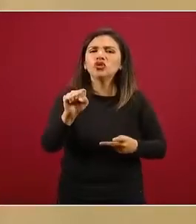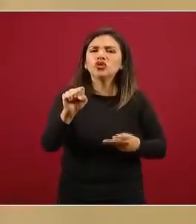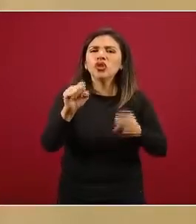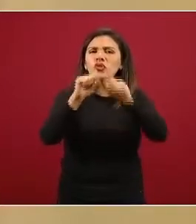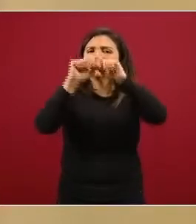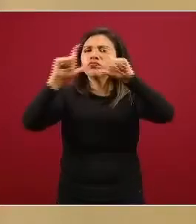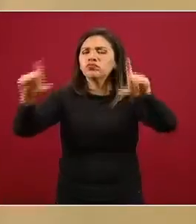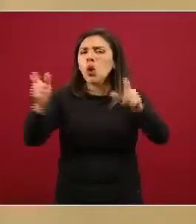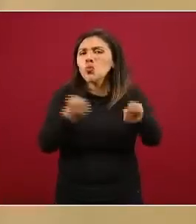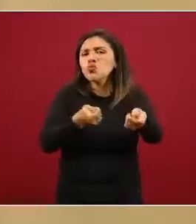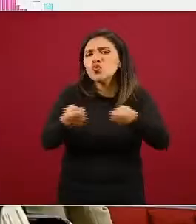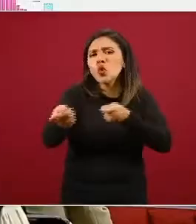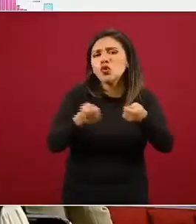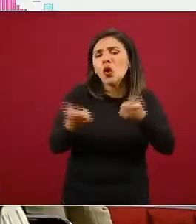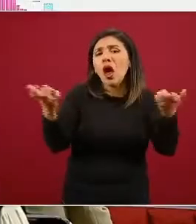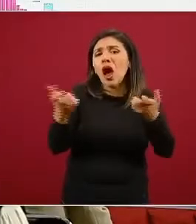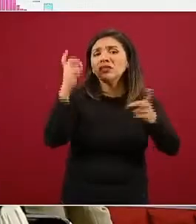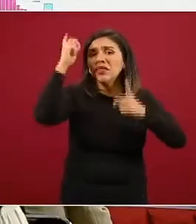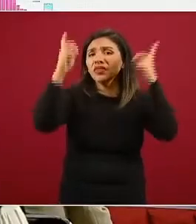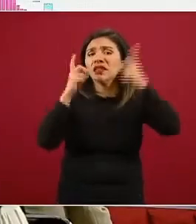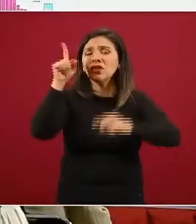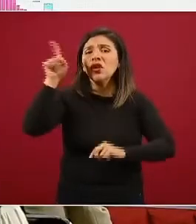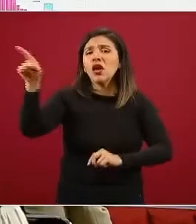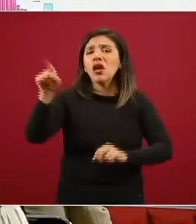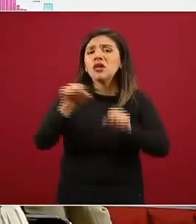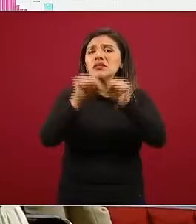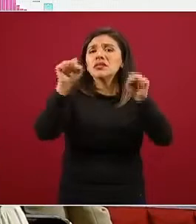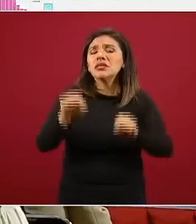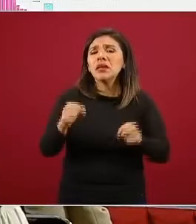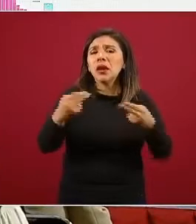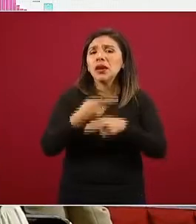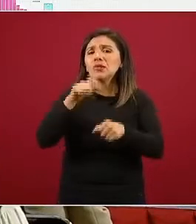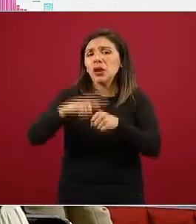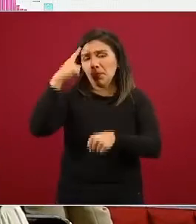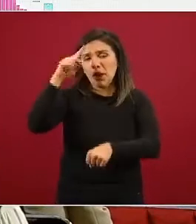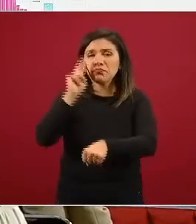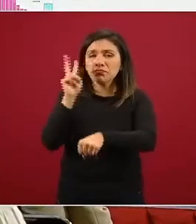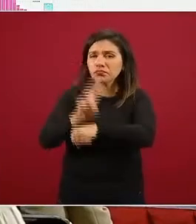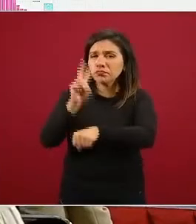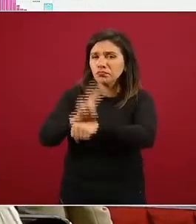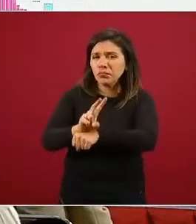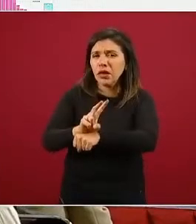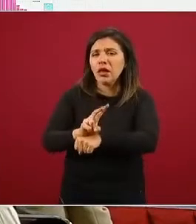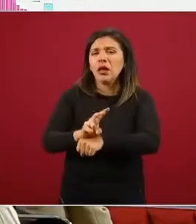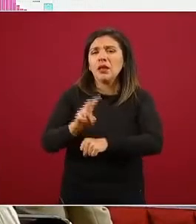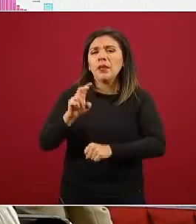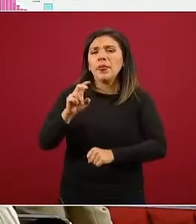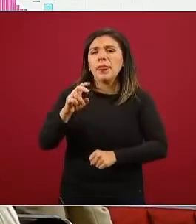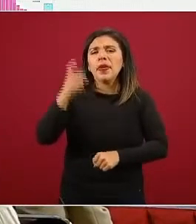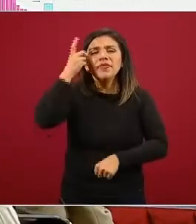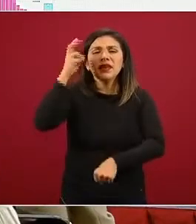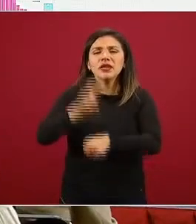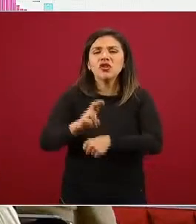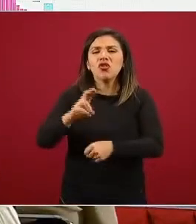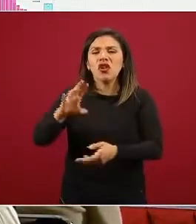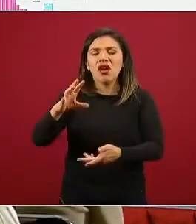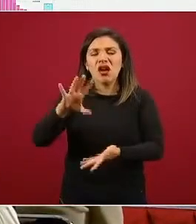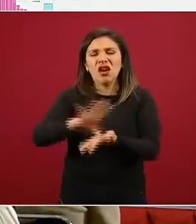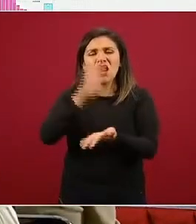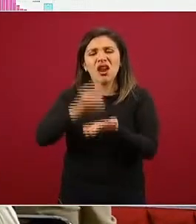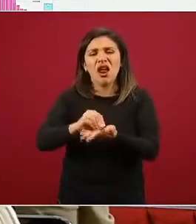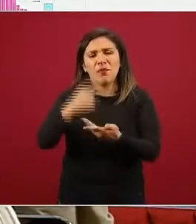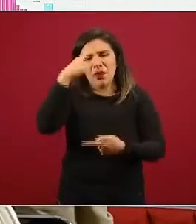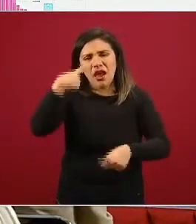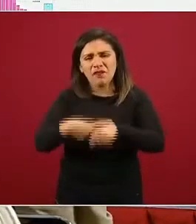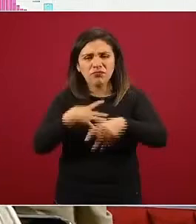tablero de control que diseñó el Sistema Nacional de Vigilancia Epidemiológica, la Dirección General de Epidemiología, que también